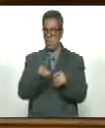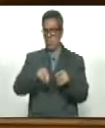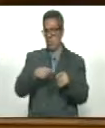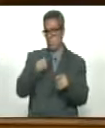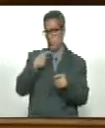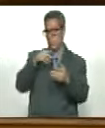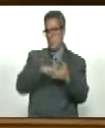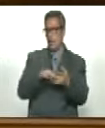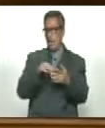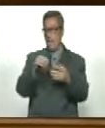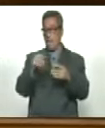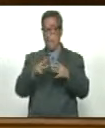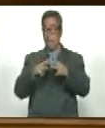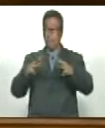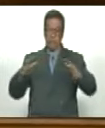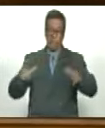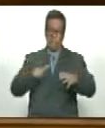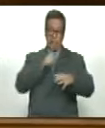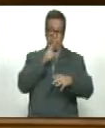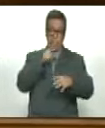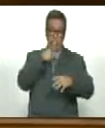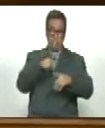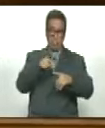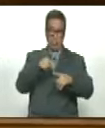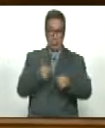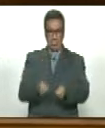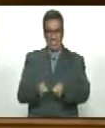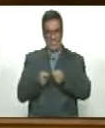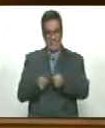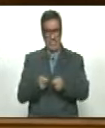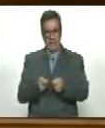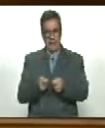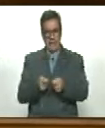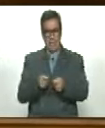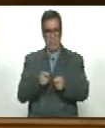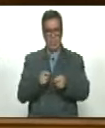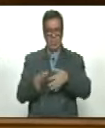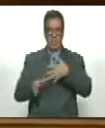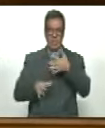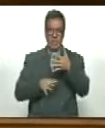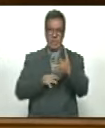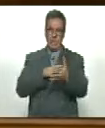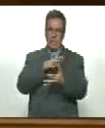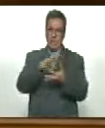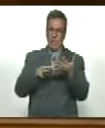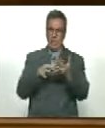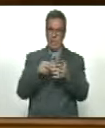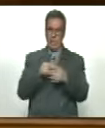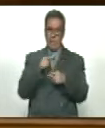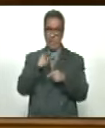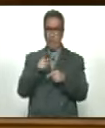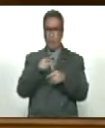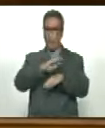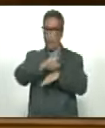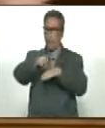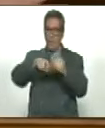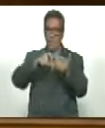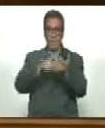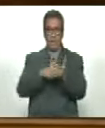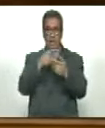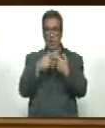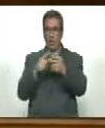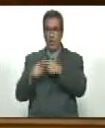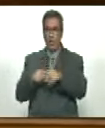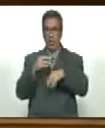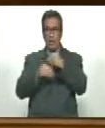si cabe, más brutal, que fue un intento de afectar de manera absolutamente reñida con